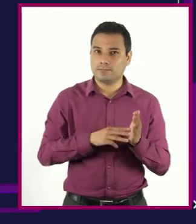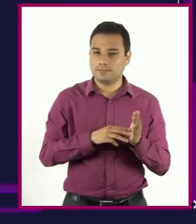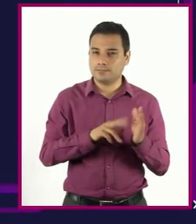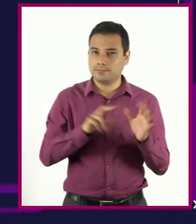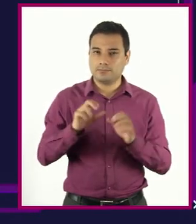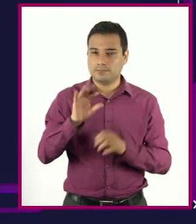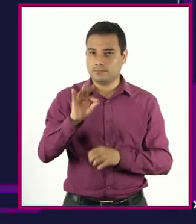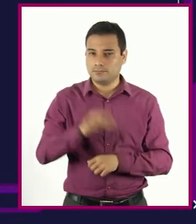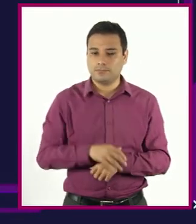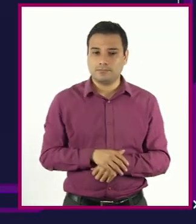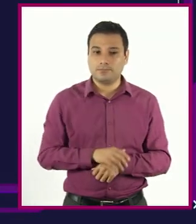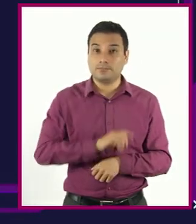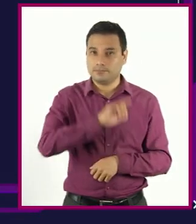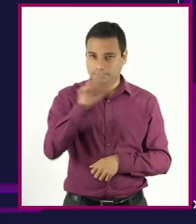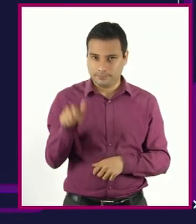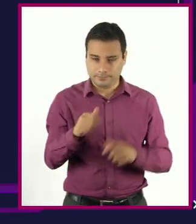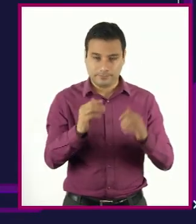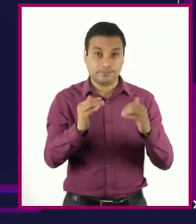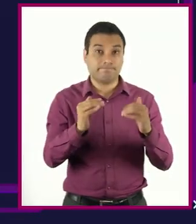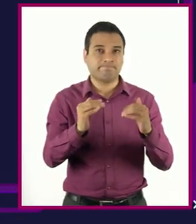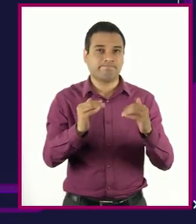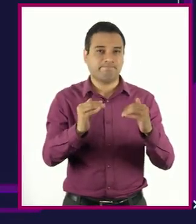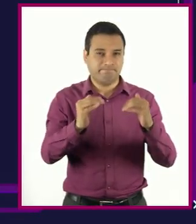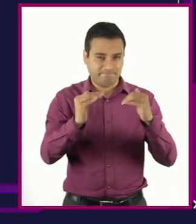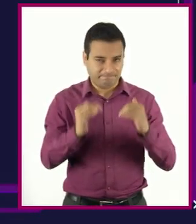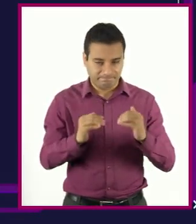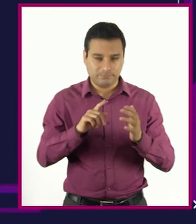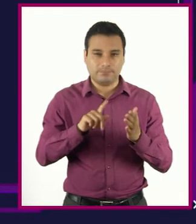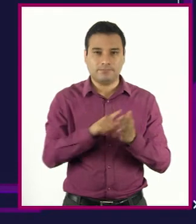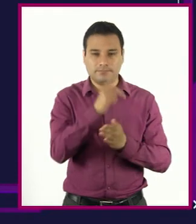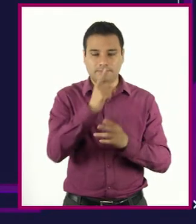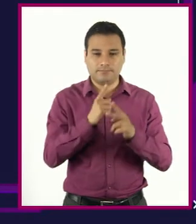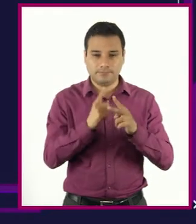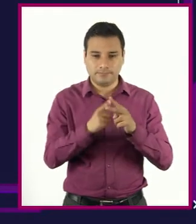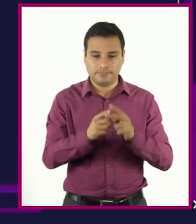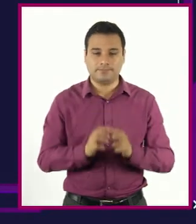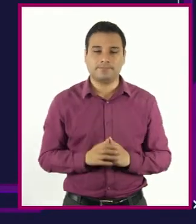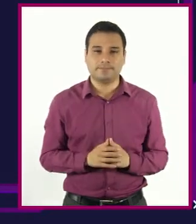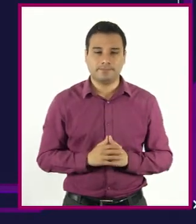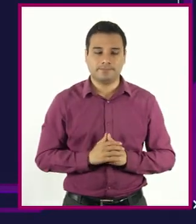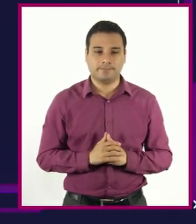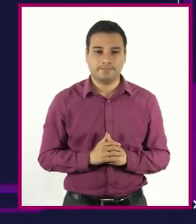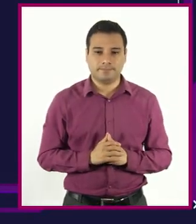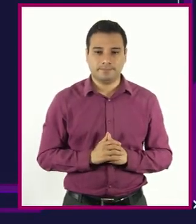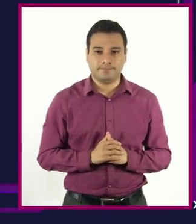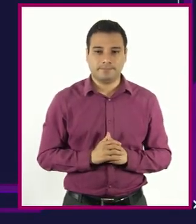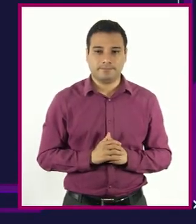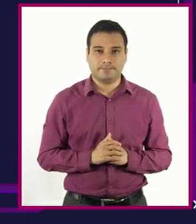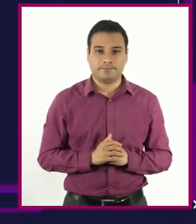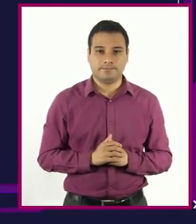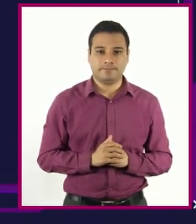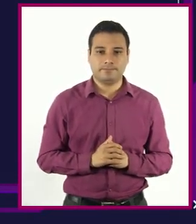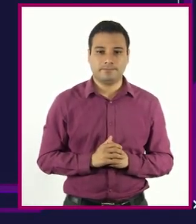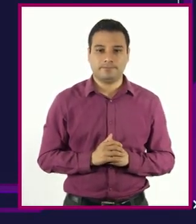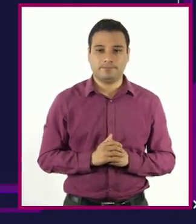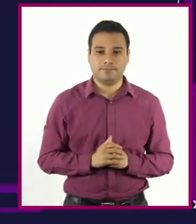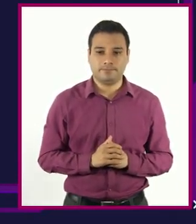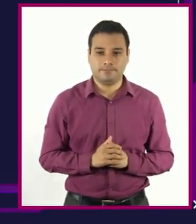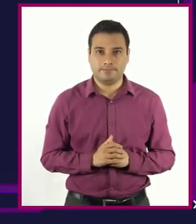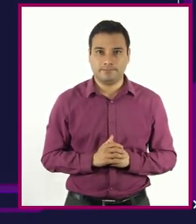se repite el procedimiento, tomando como 100% esta nueva cantidad,